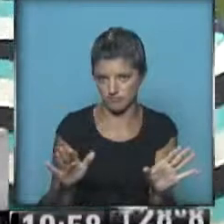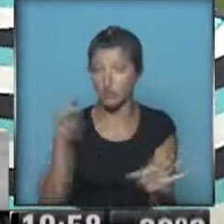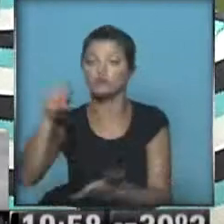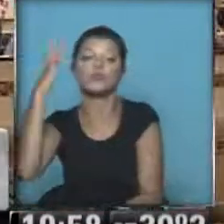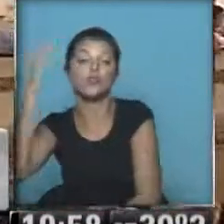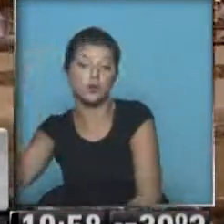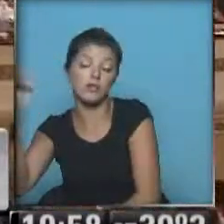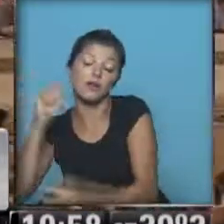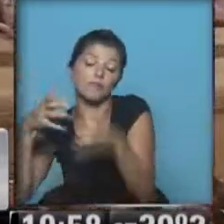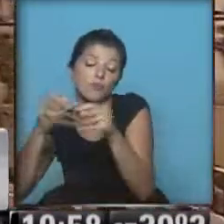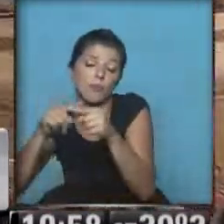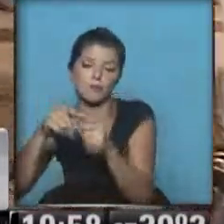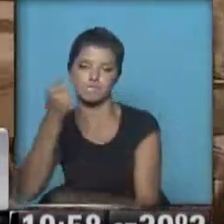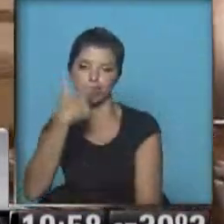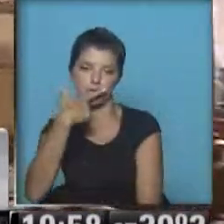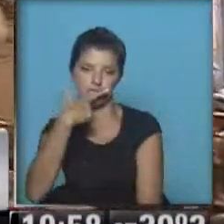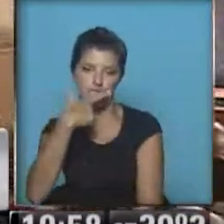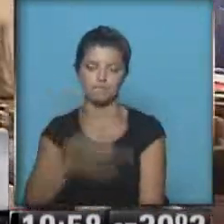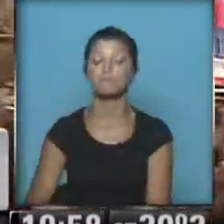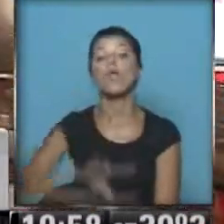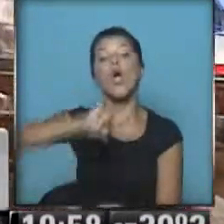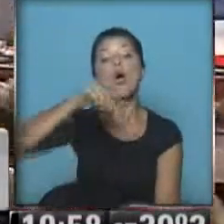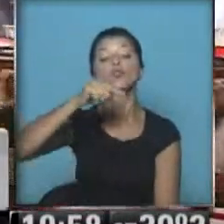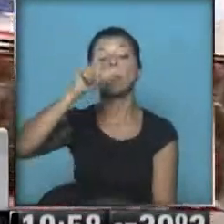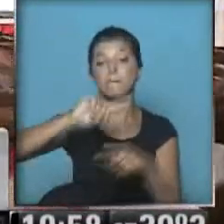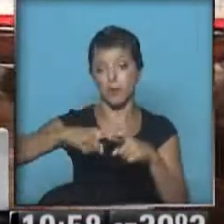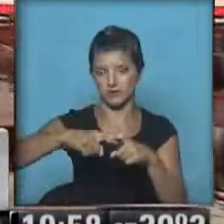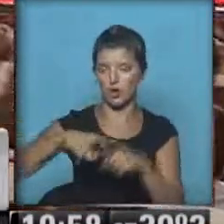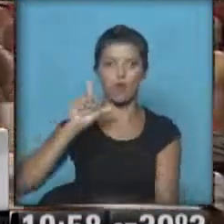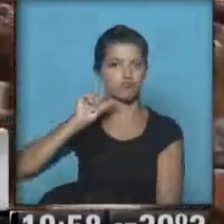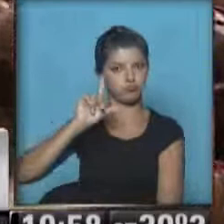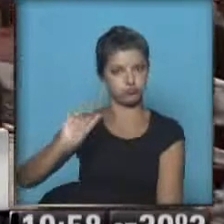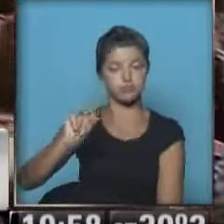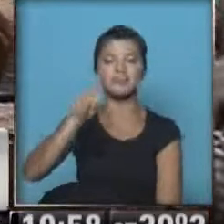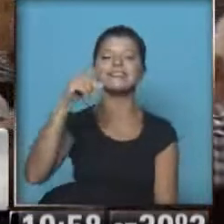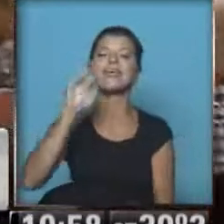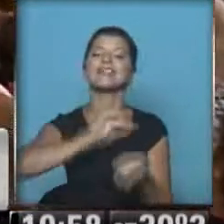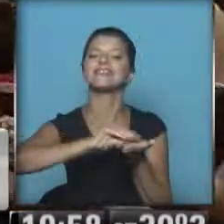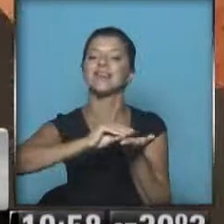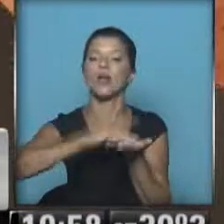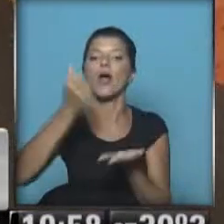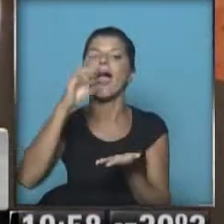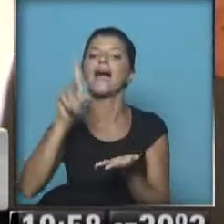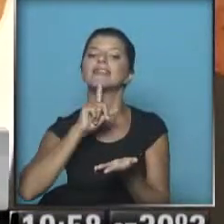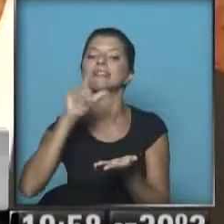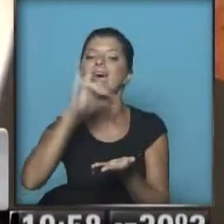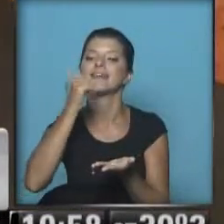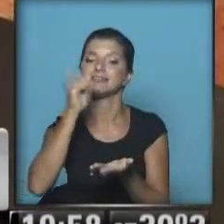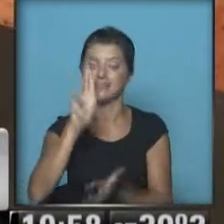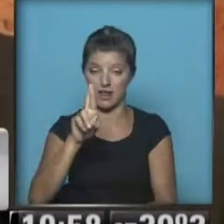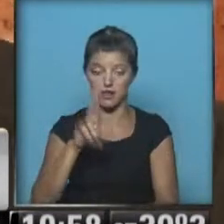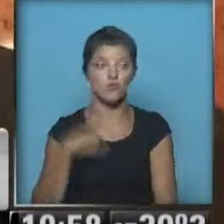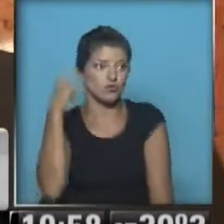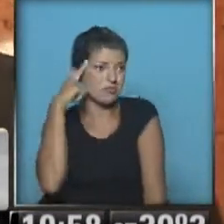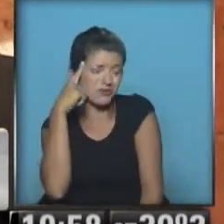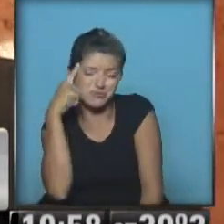Argentina, que es el PRO. Otro dirigente con fuertes críticas al acuerdo con el PRO es el senador Nito Artaza. Me parece que es un error histórico